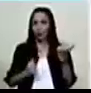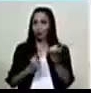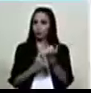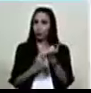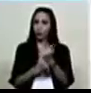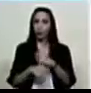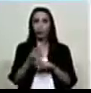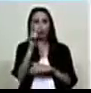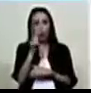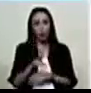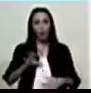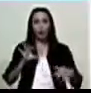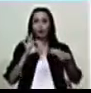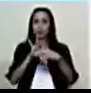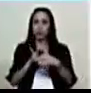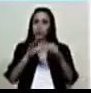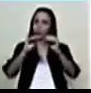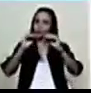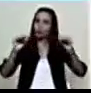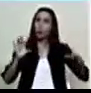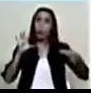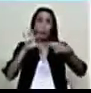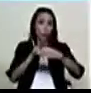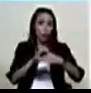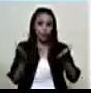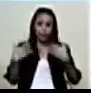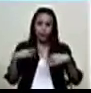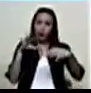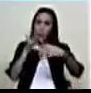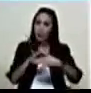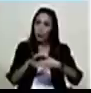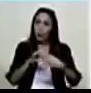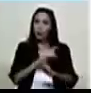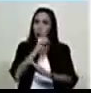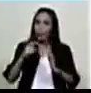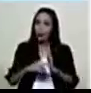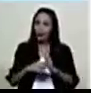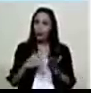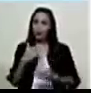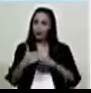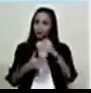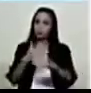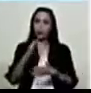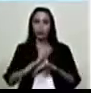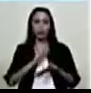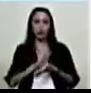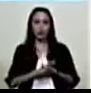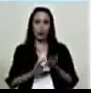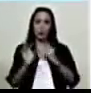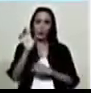vamos, cada vez más unidos. Llamo a la unión de Venezuela. Llamo a la unión para construir el tiempo de